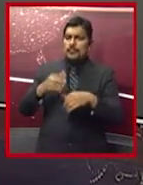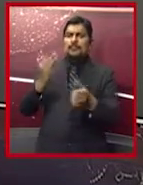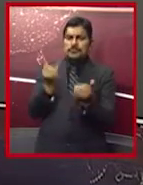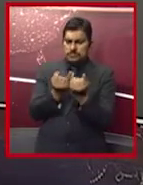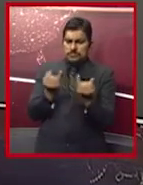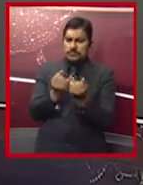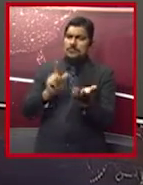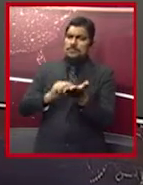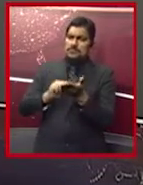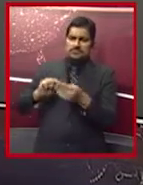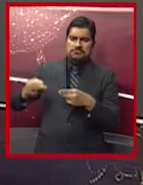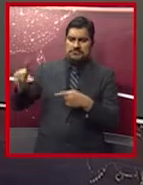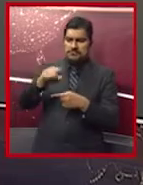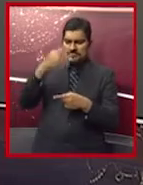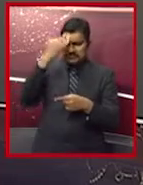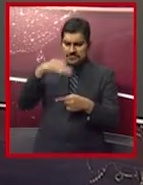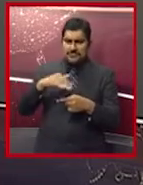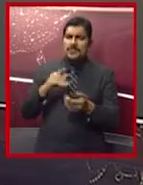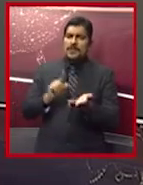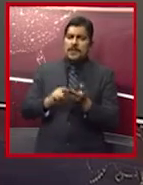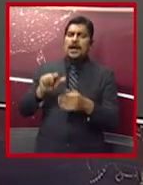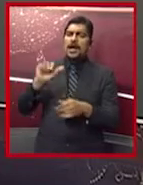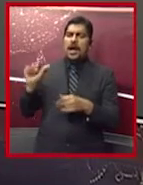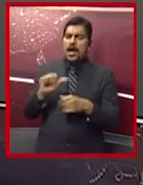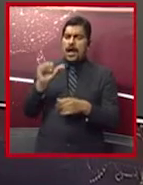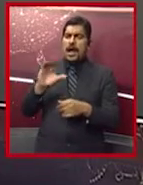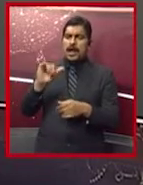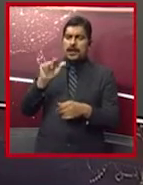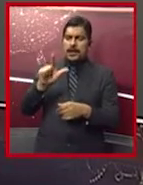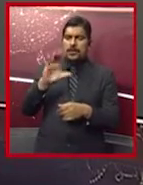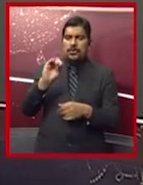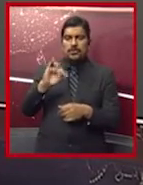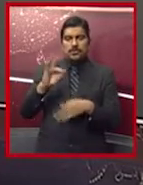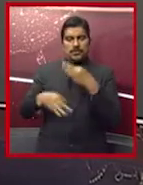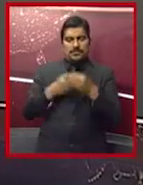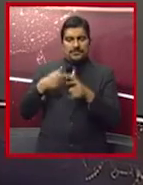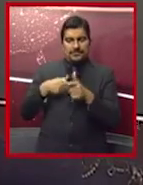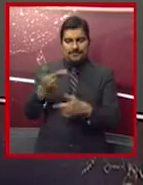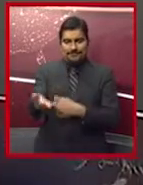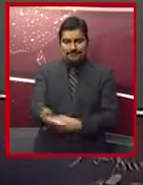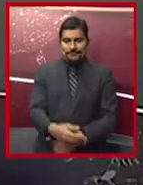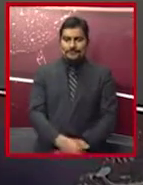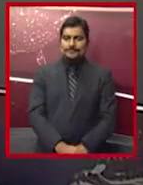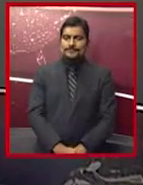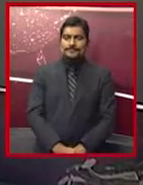en Twitter. Nos puede encontrar en @canalcongreso. Continuamos.